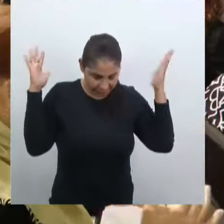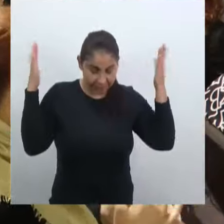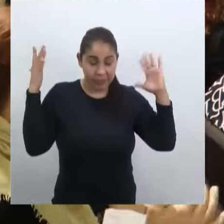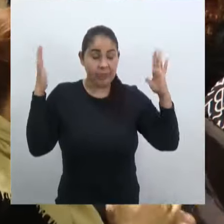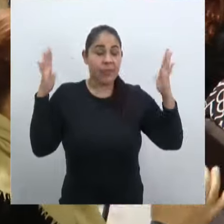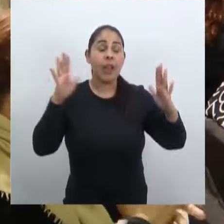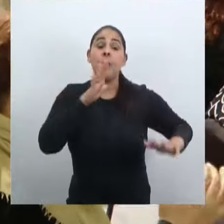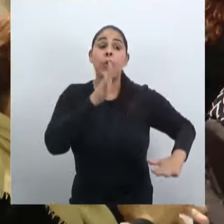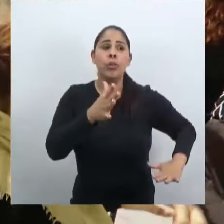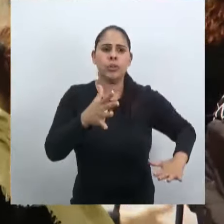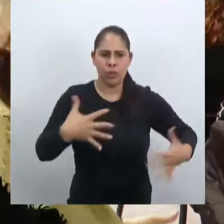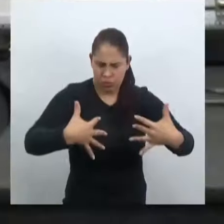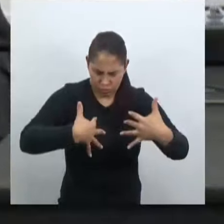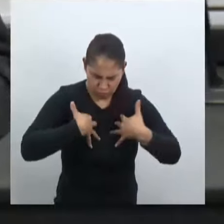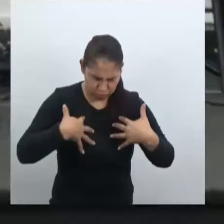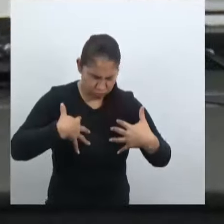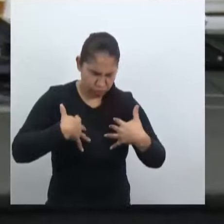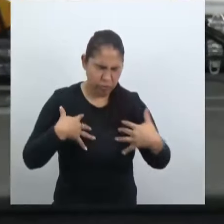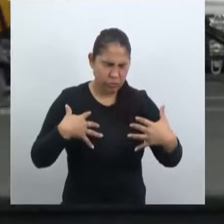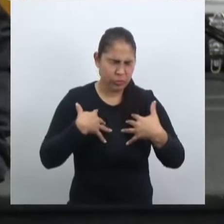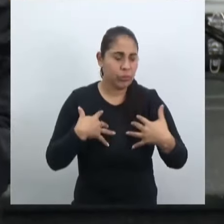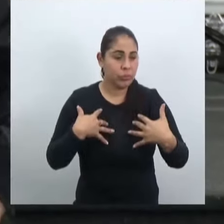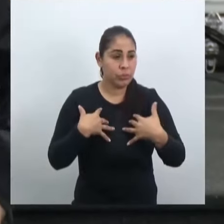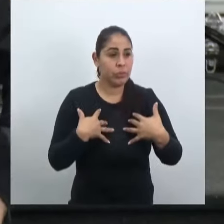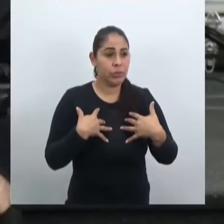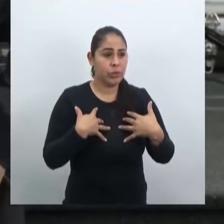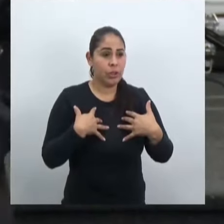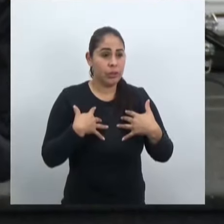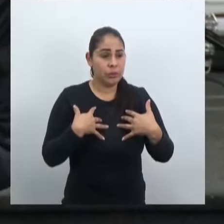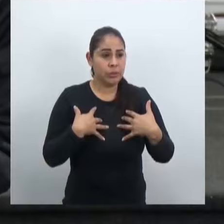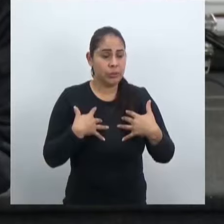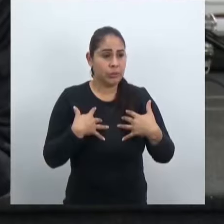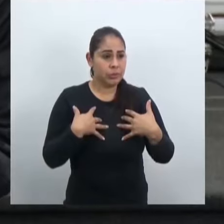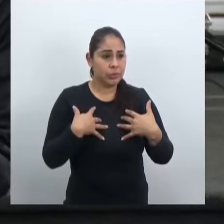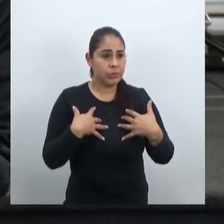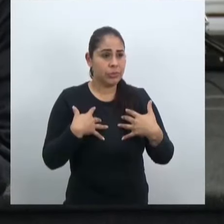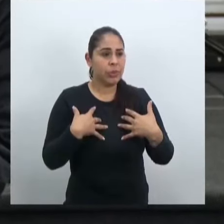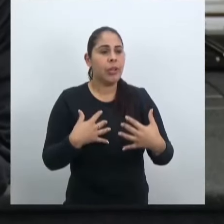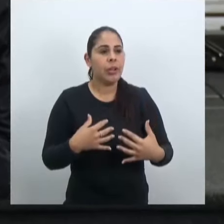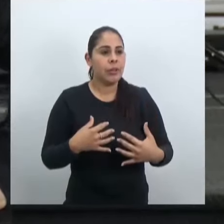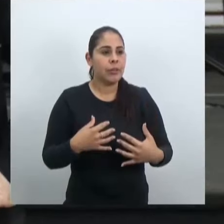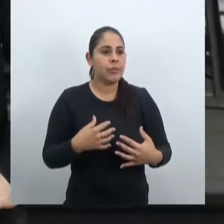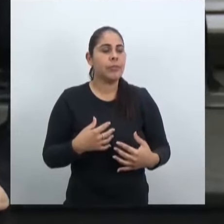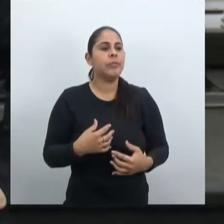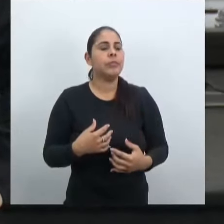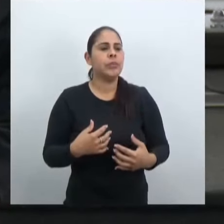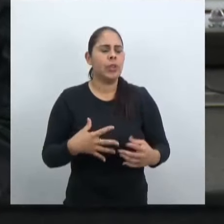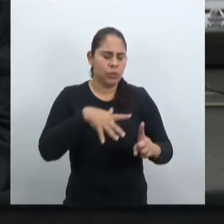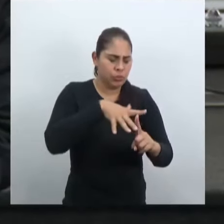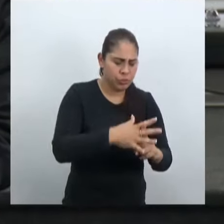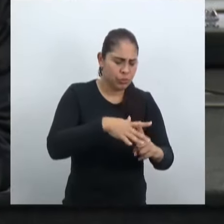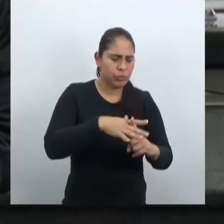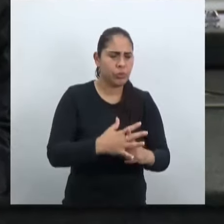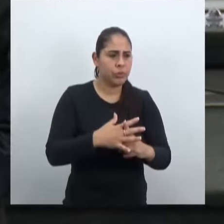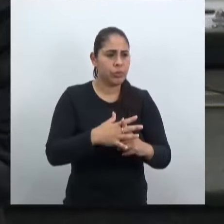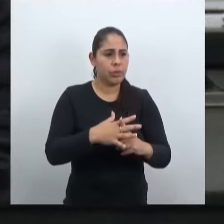Porque la desesperación purifica tu teología. Oíme, la desesperación